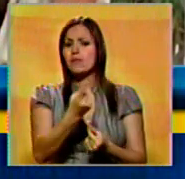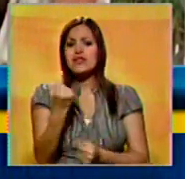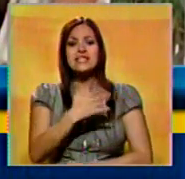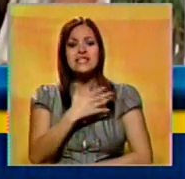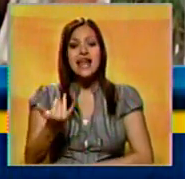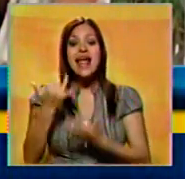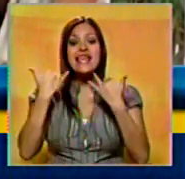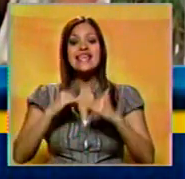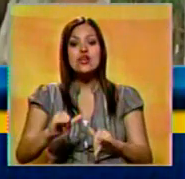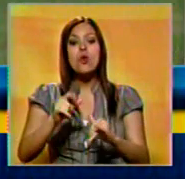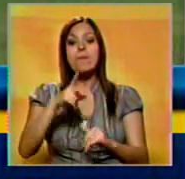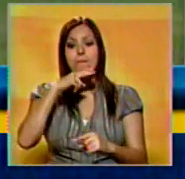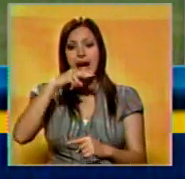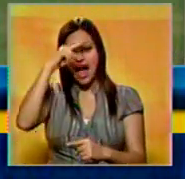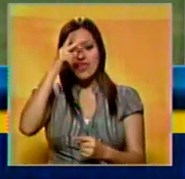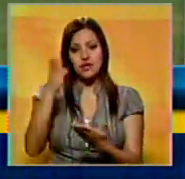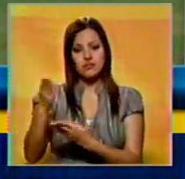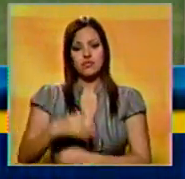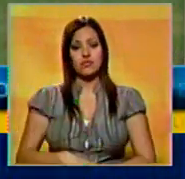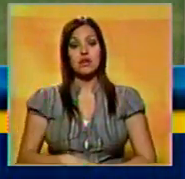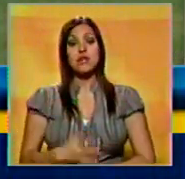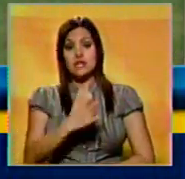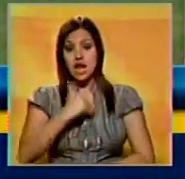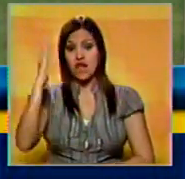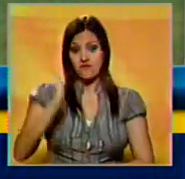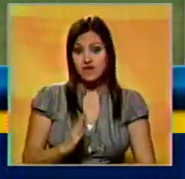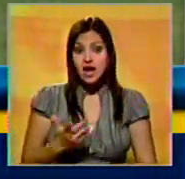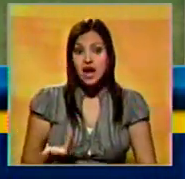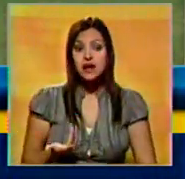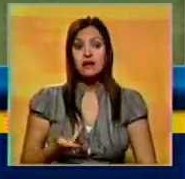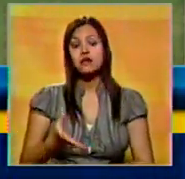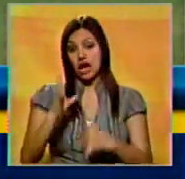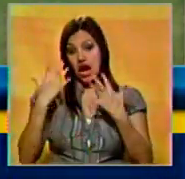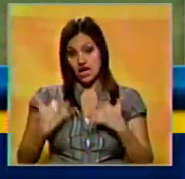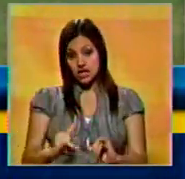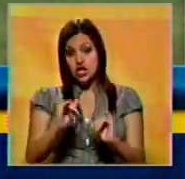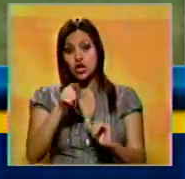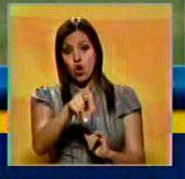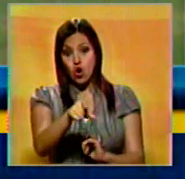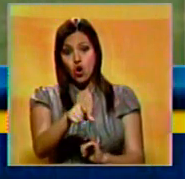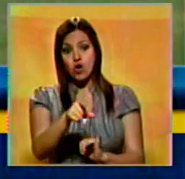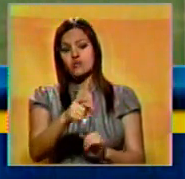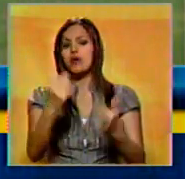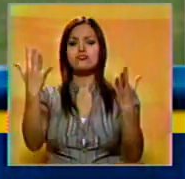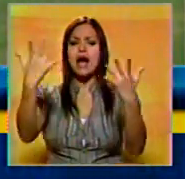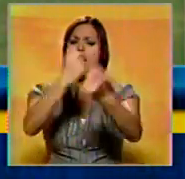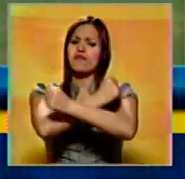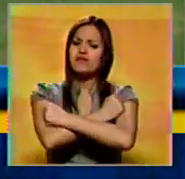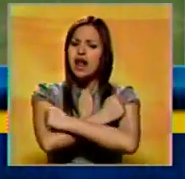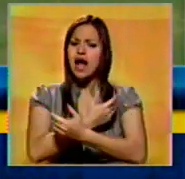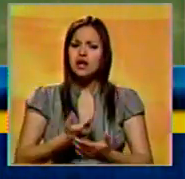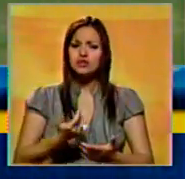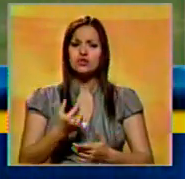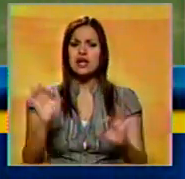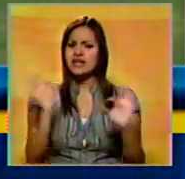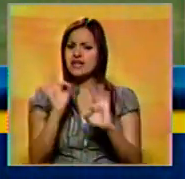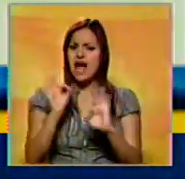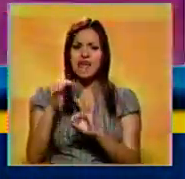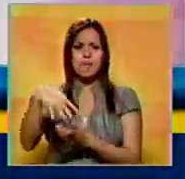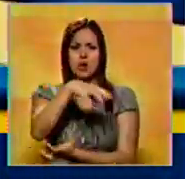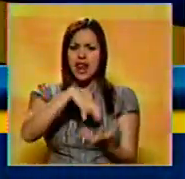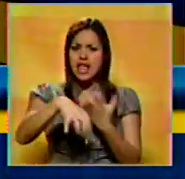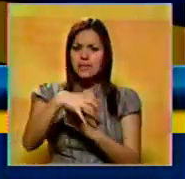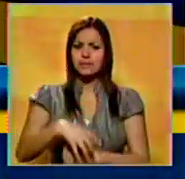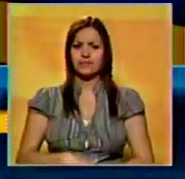que su hijo tenga un padre. Que venga, que tiene a su hijo, que lo va a recibir con los brazos abiertos, yo no le voy a hacer ningún tipo de